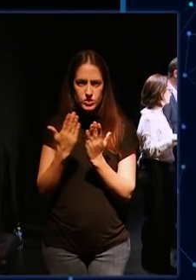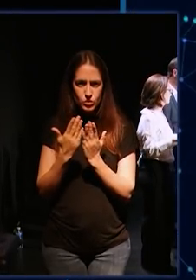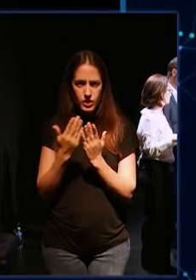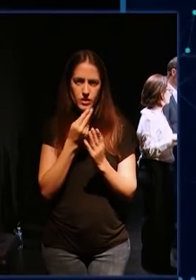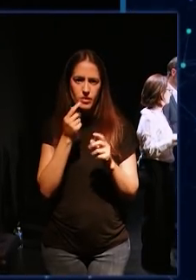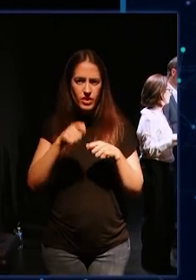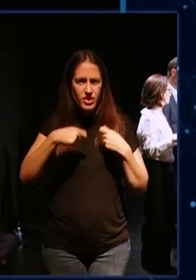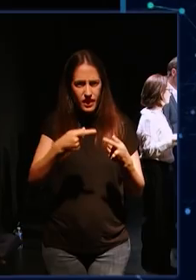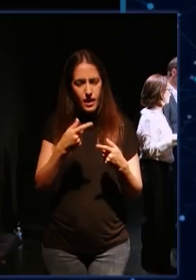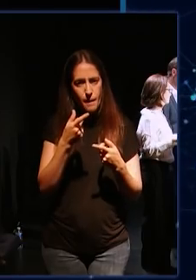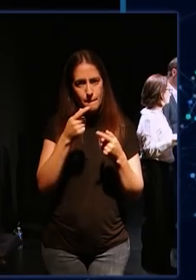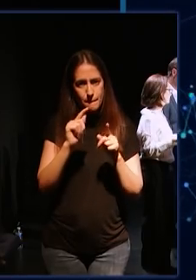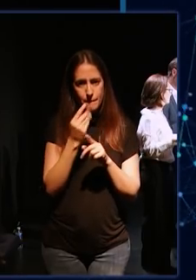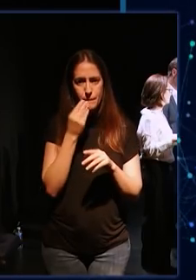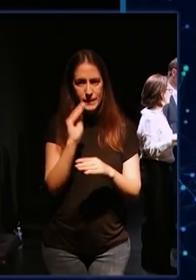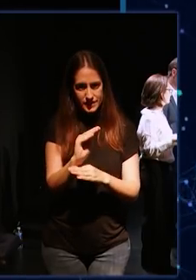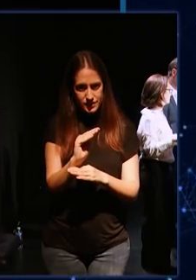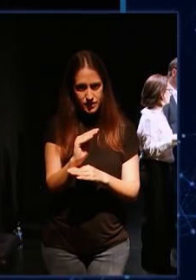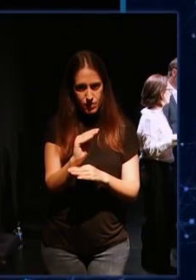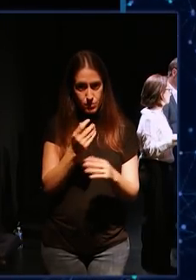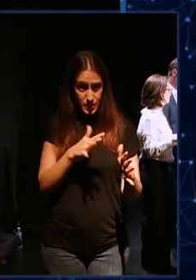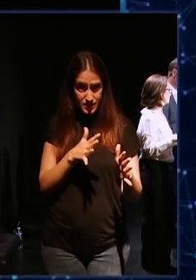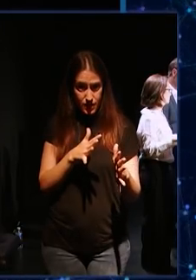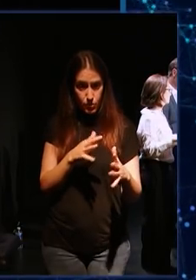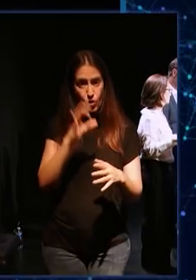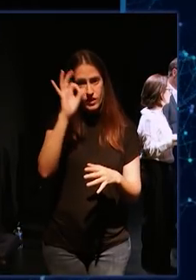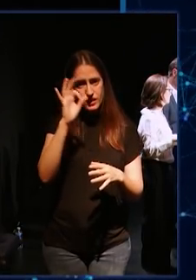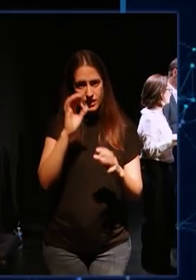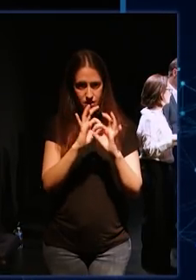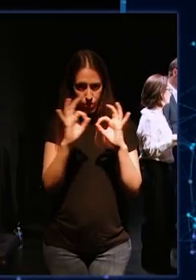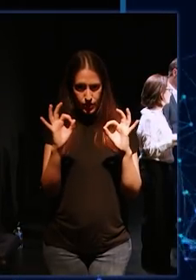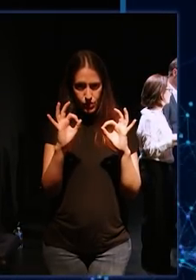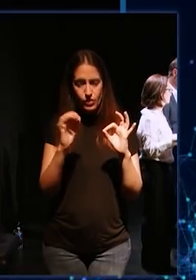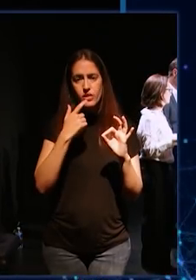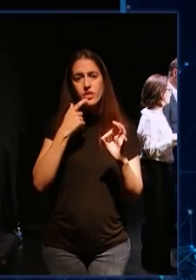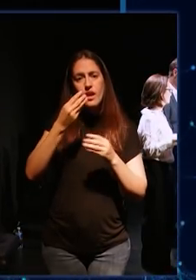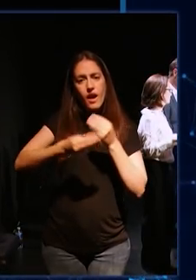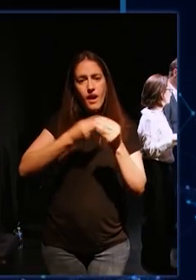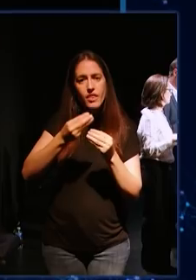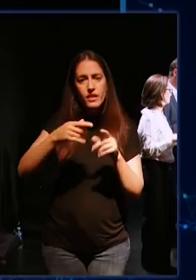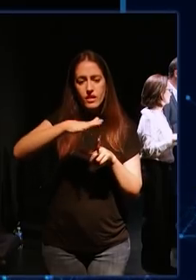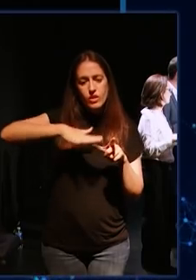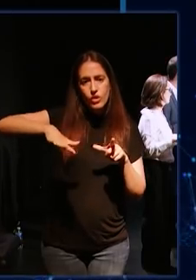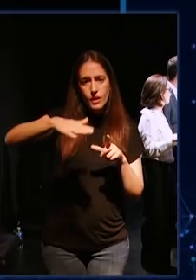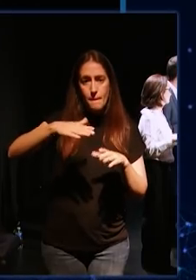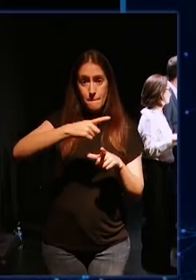cero. Hay que potenciar el eje comercial y de servicios que va desde la Plaza de Joan